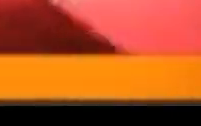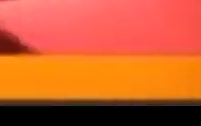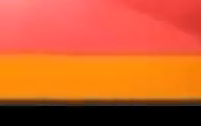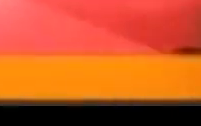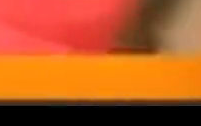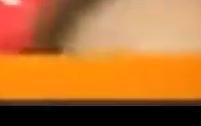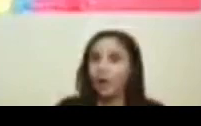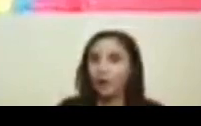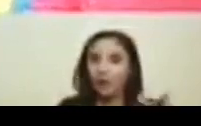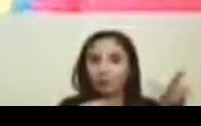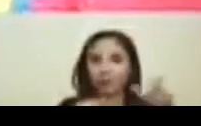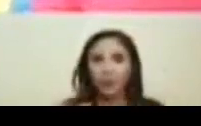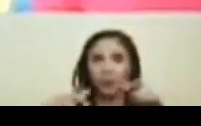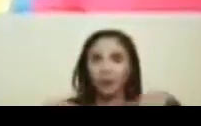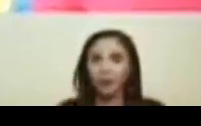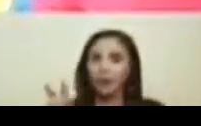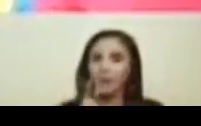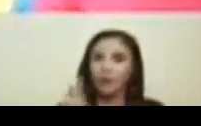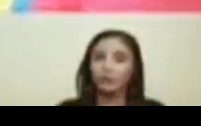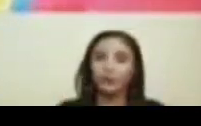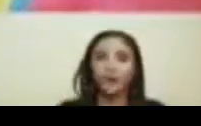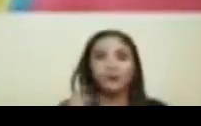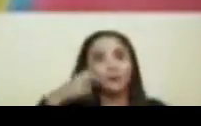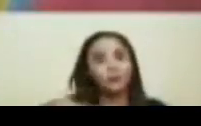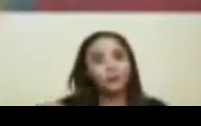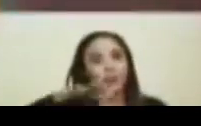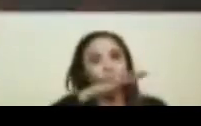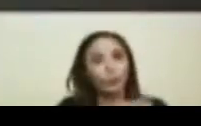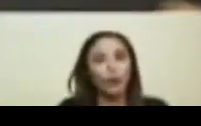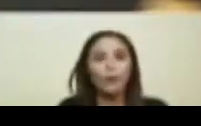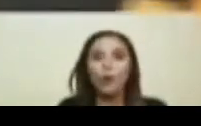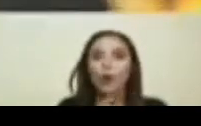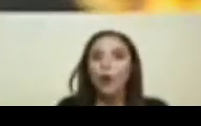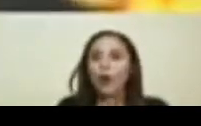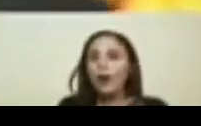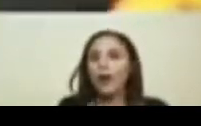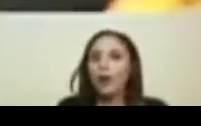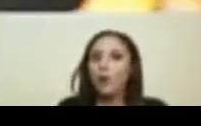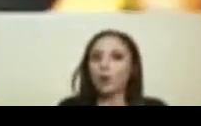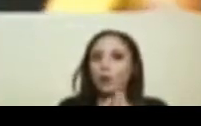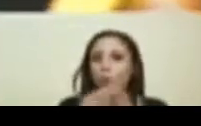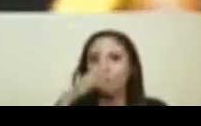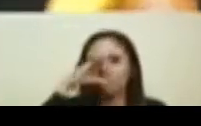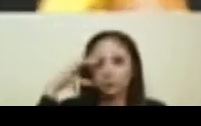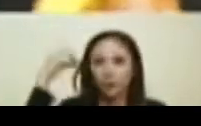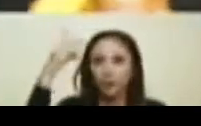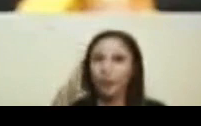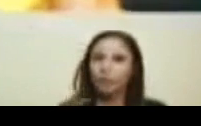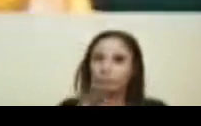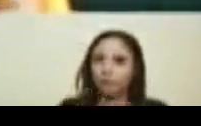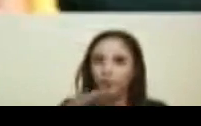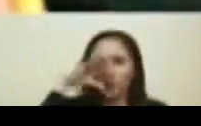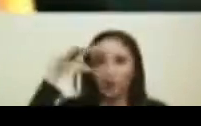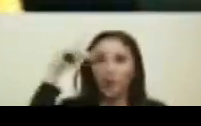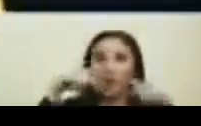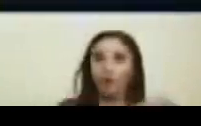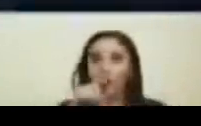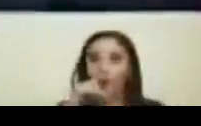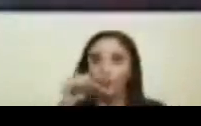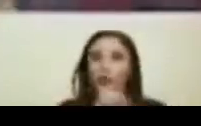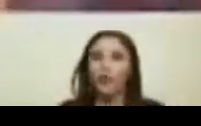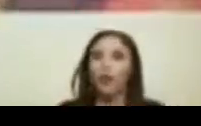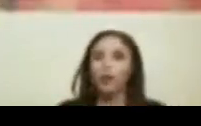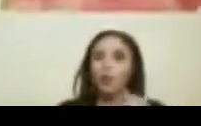futuro ya el pueblo que es la voz de dios en la tierra tomo la decisión nicolás maduro no será el